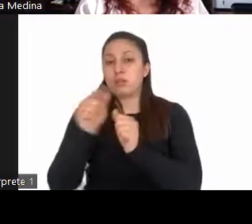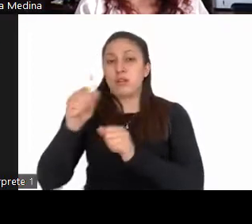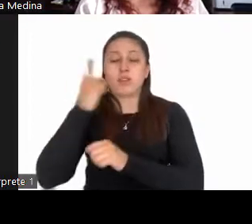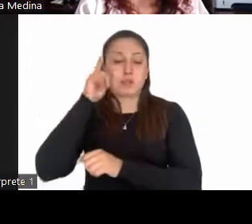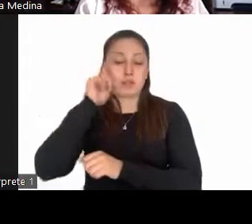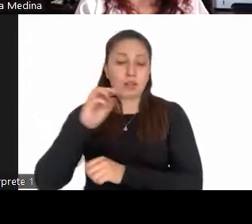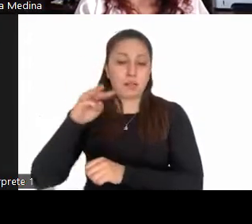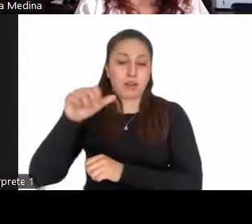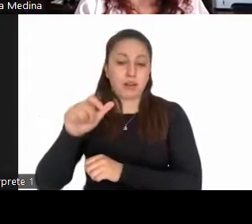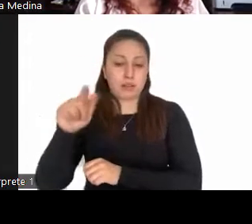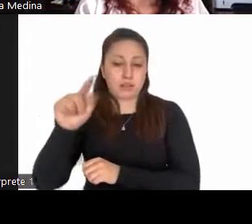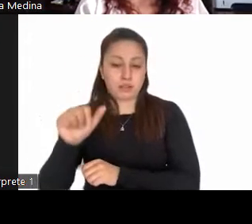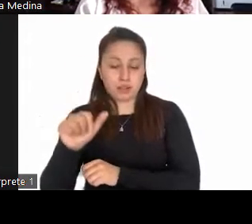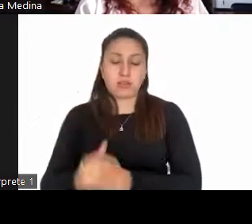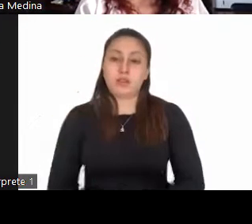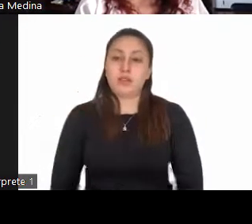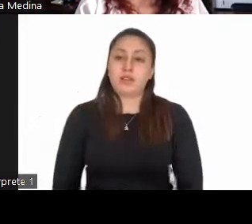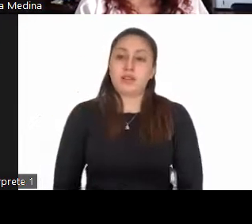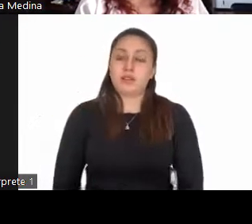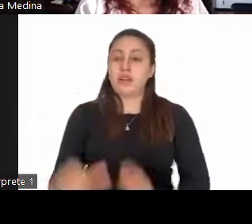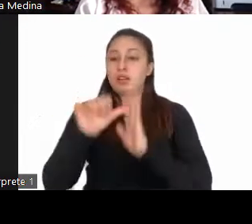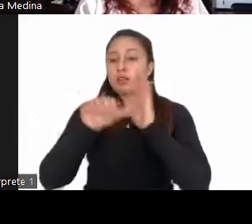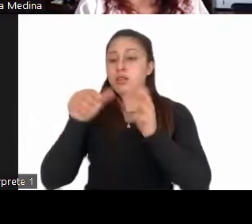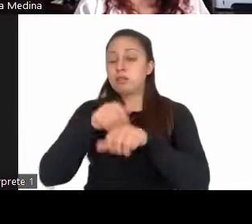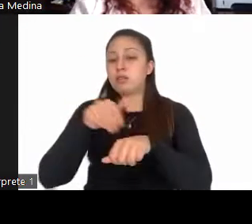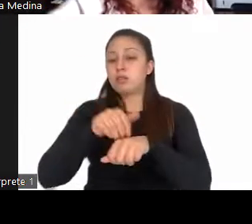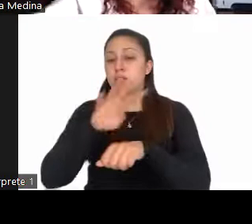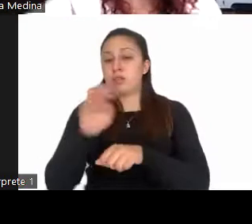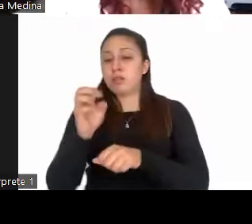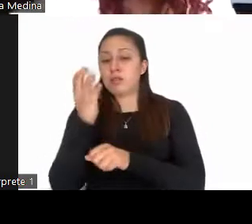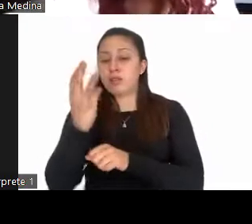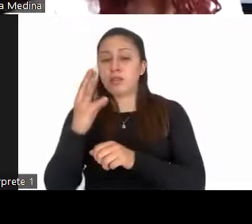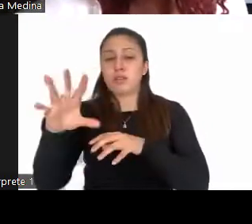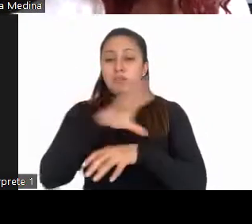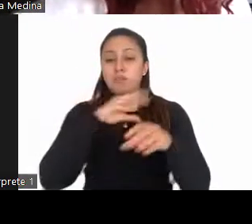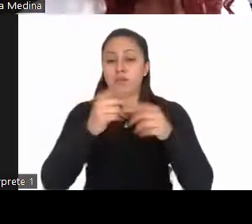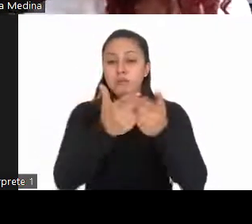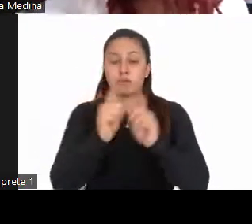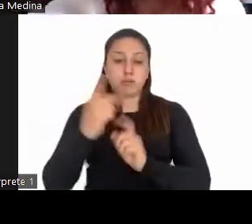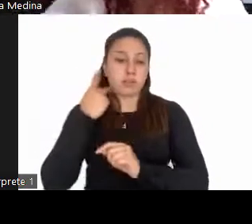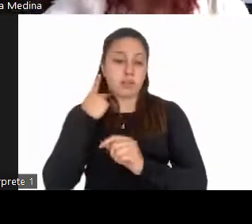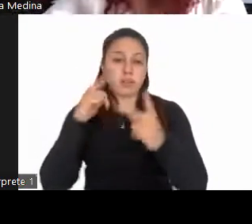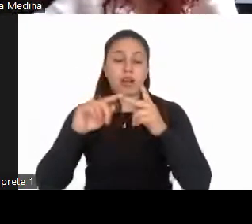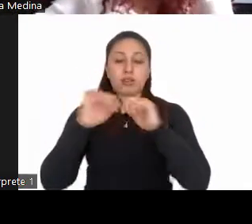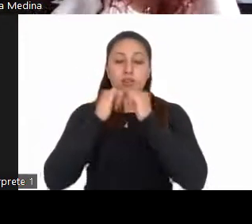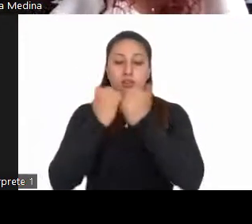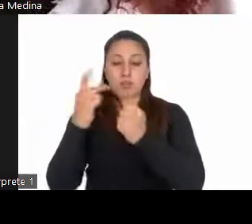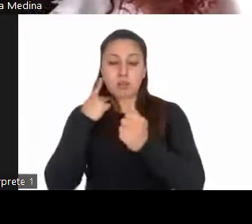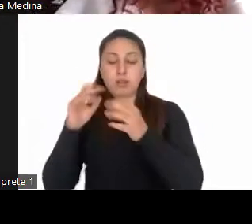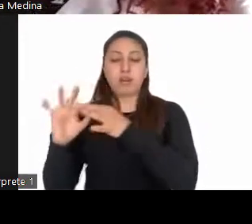diputada Maxta González Carrillo. Artículo 403. Los partidos políticos, coaliciones y